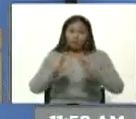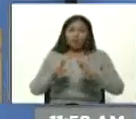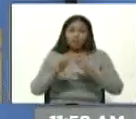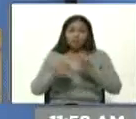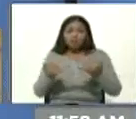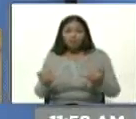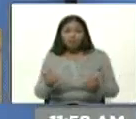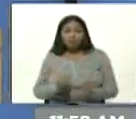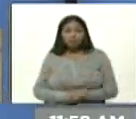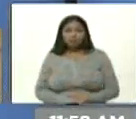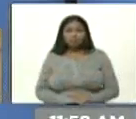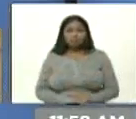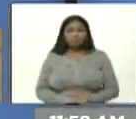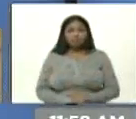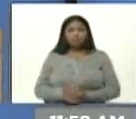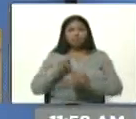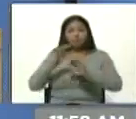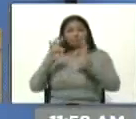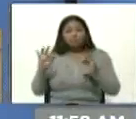nosotros unidos. Por eso